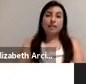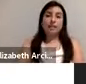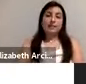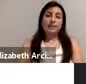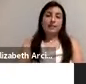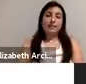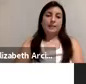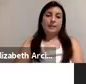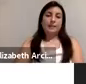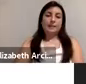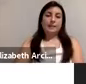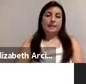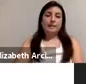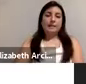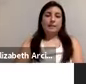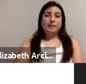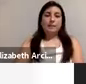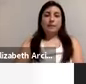muy útil.